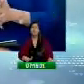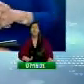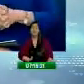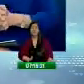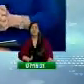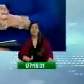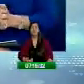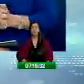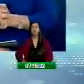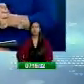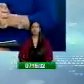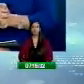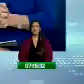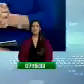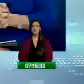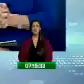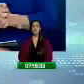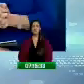queda?